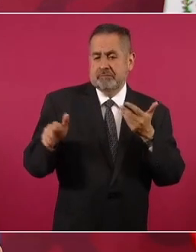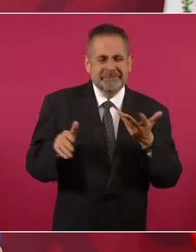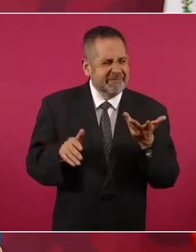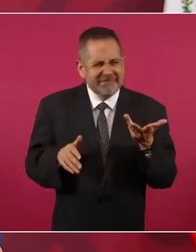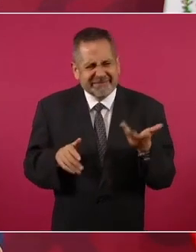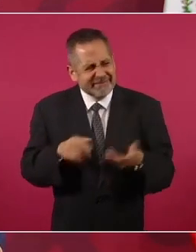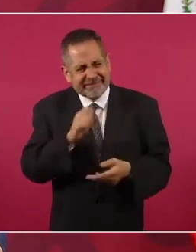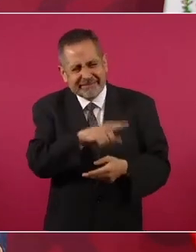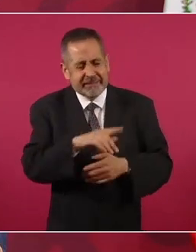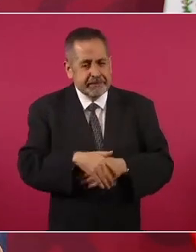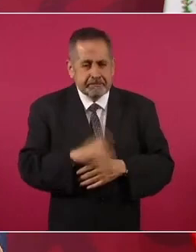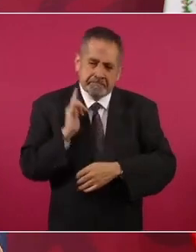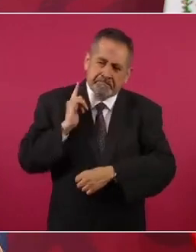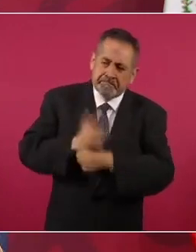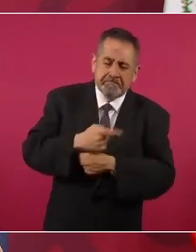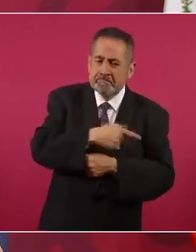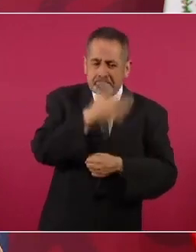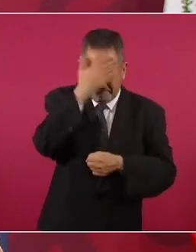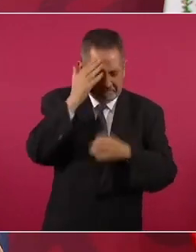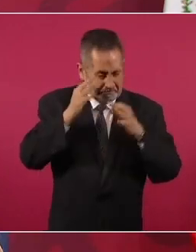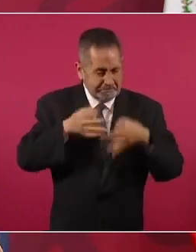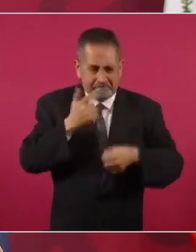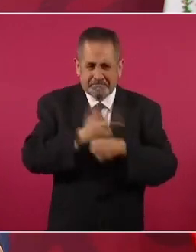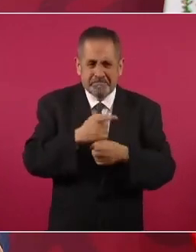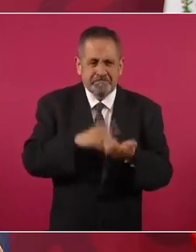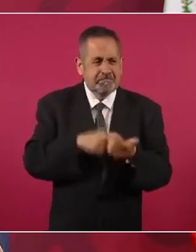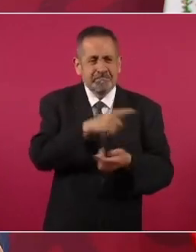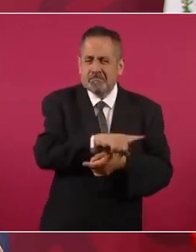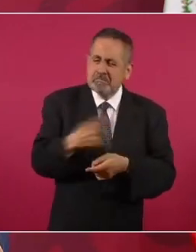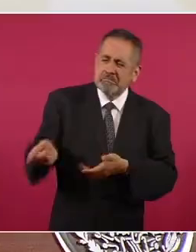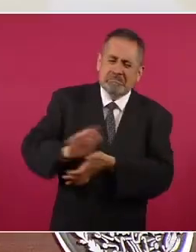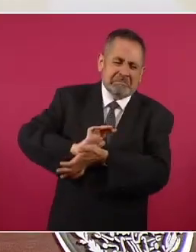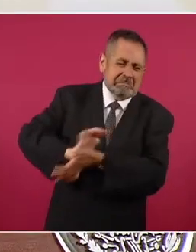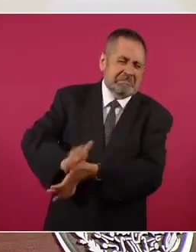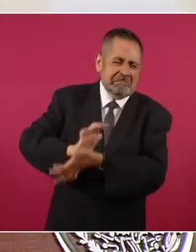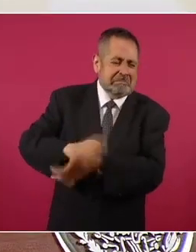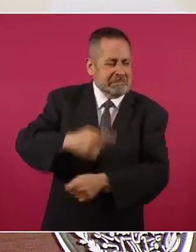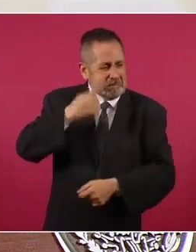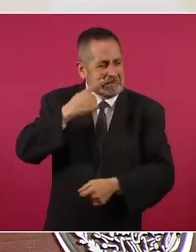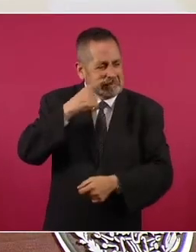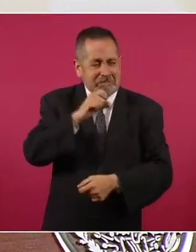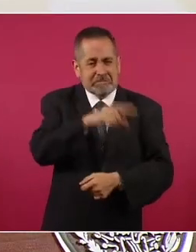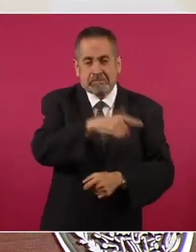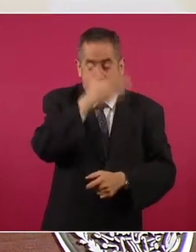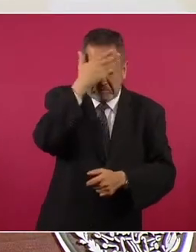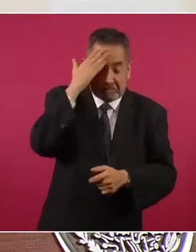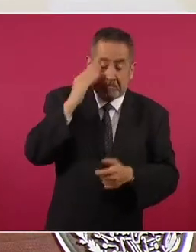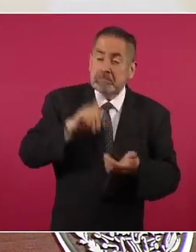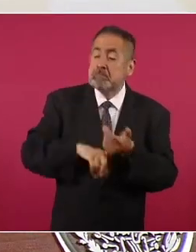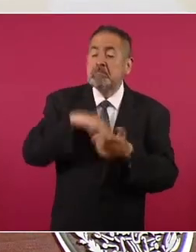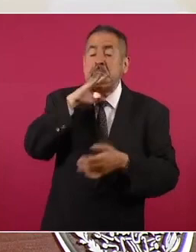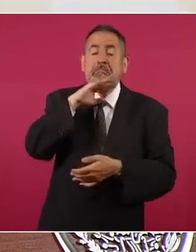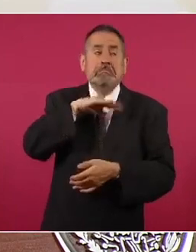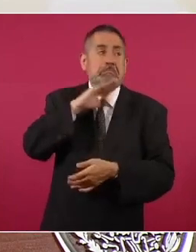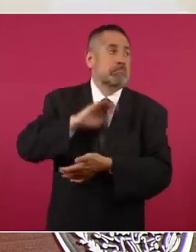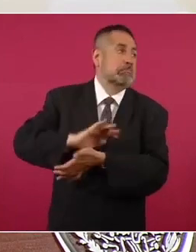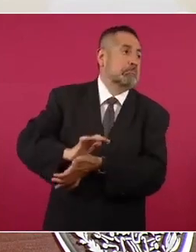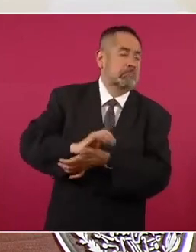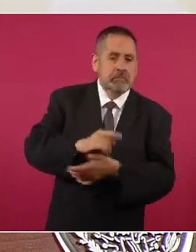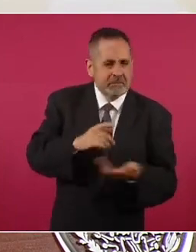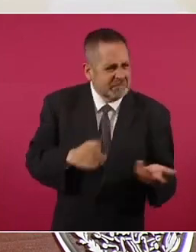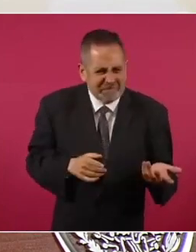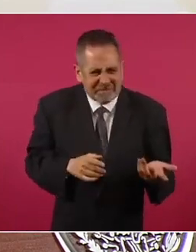Y no se dan cuenta que discriminan. Y no se dan cuenta que somos